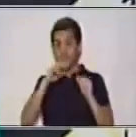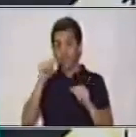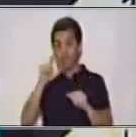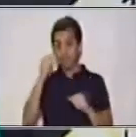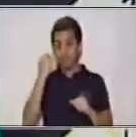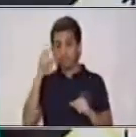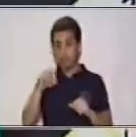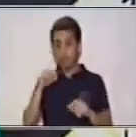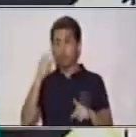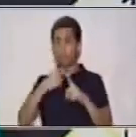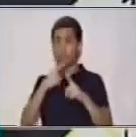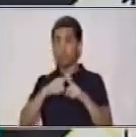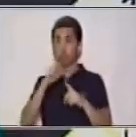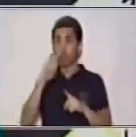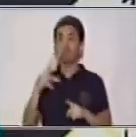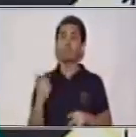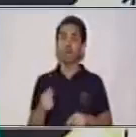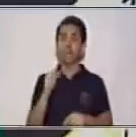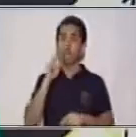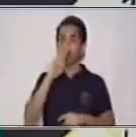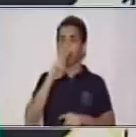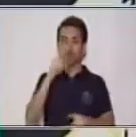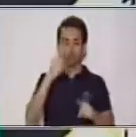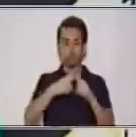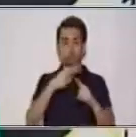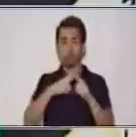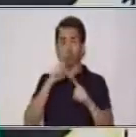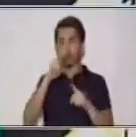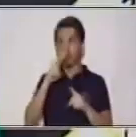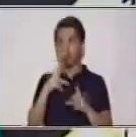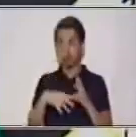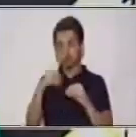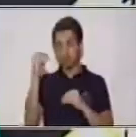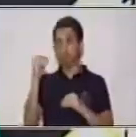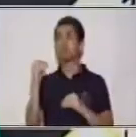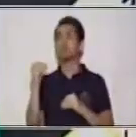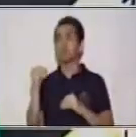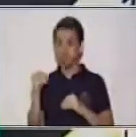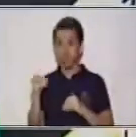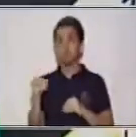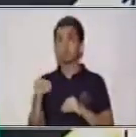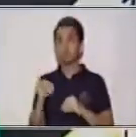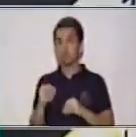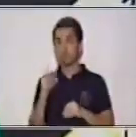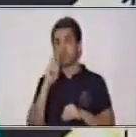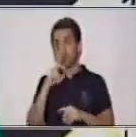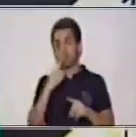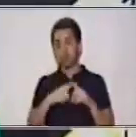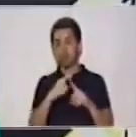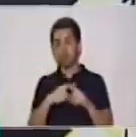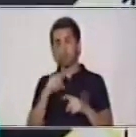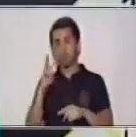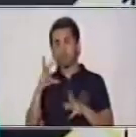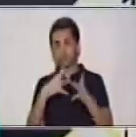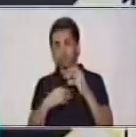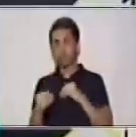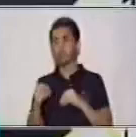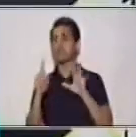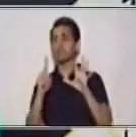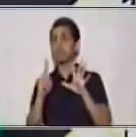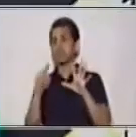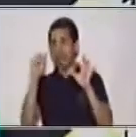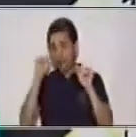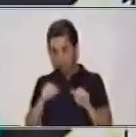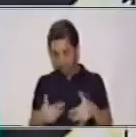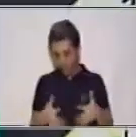manera. 2 por 2 me va a quedar 4 y 2 por 3 me va a quedar 6. Y